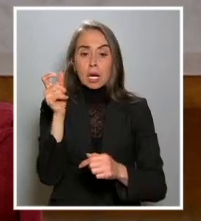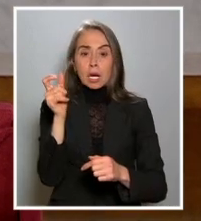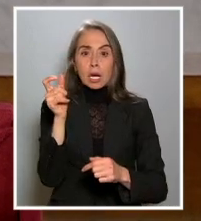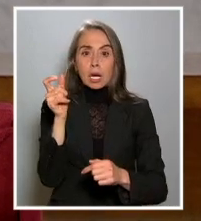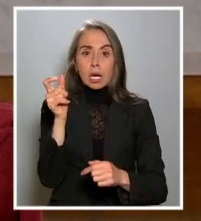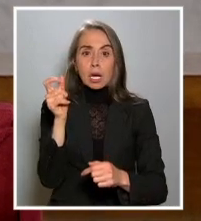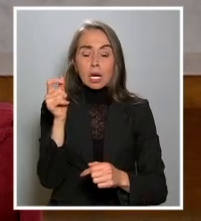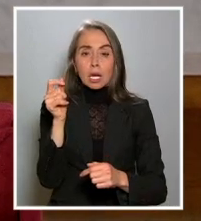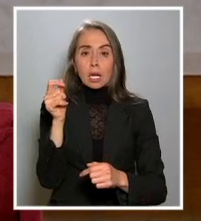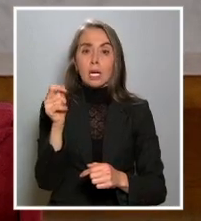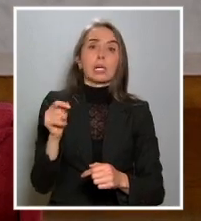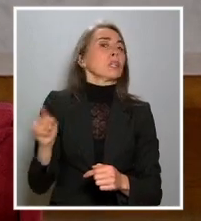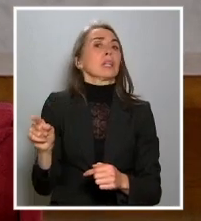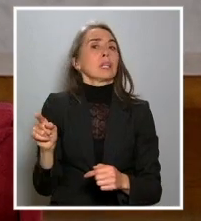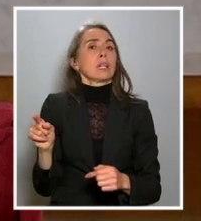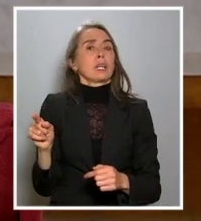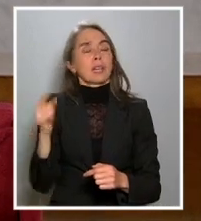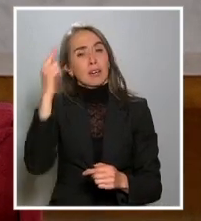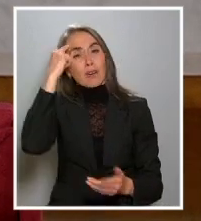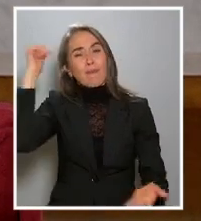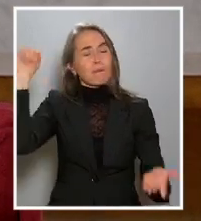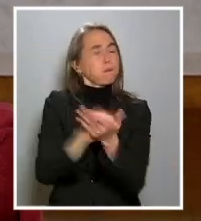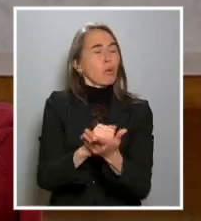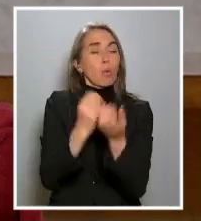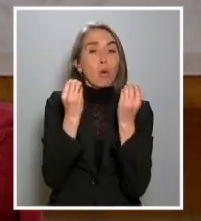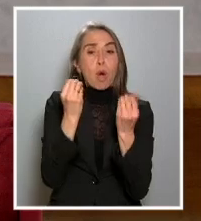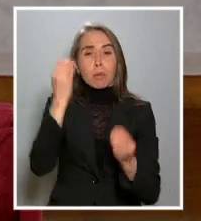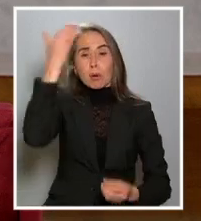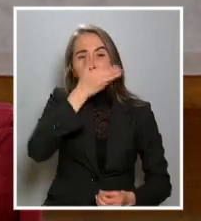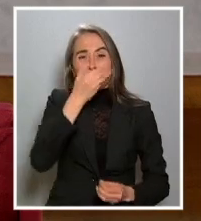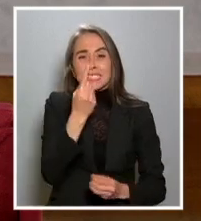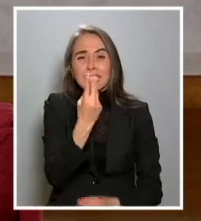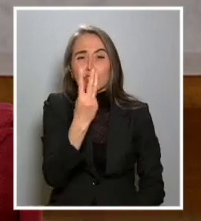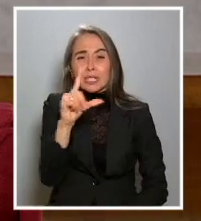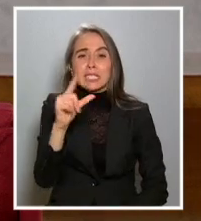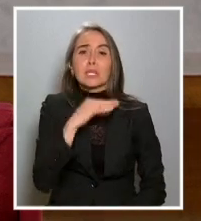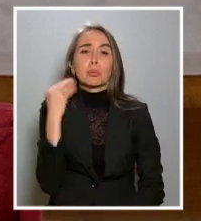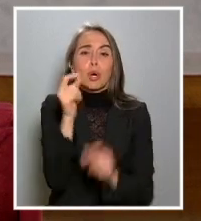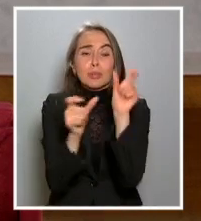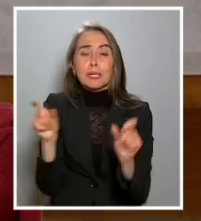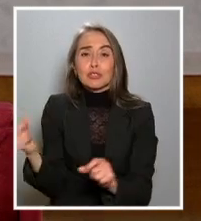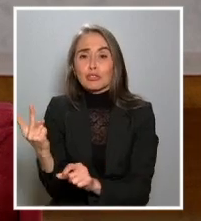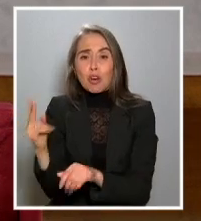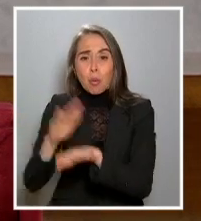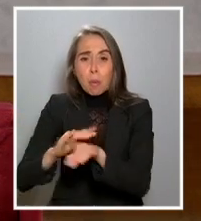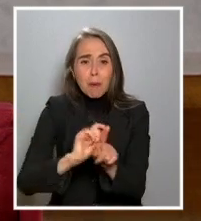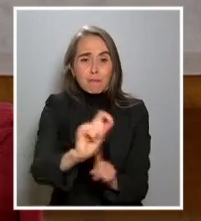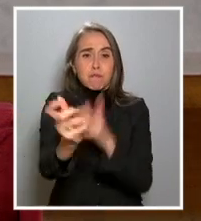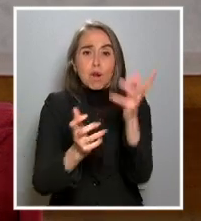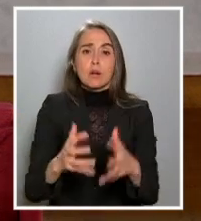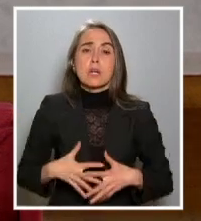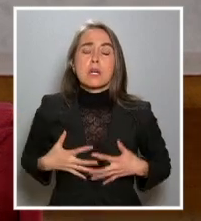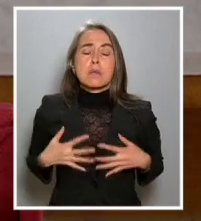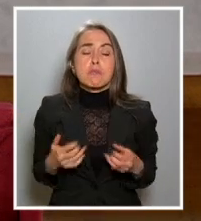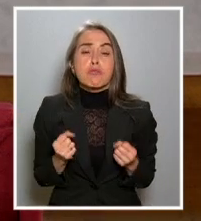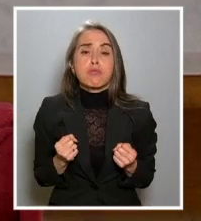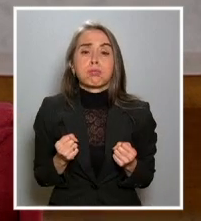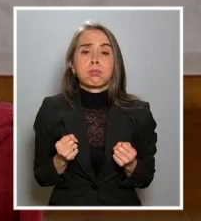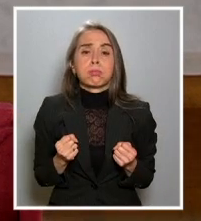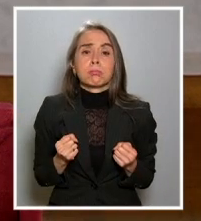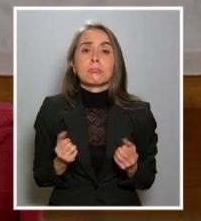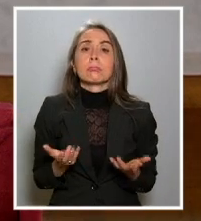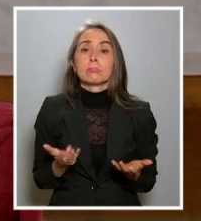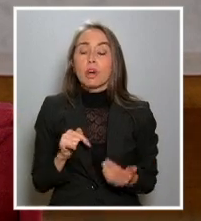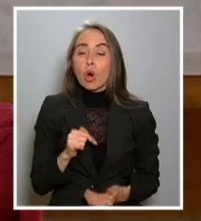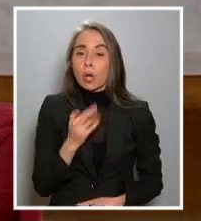cometan este nivel de barbarie. 137 personas fallecidas por estas personas. Da mucha rabia.